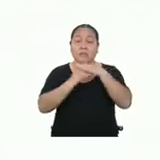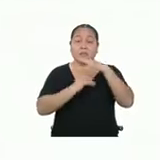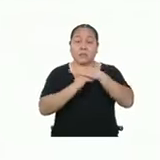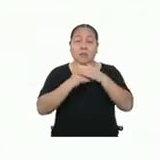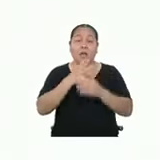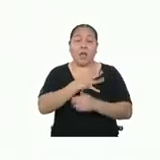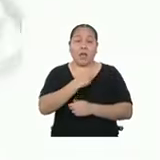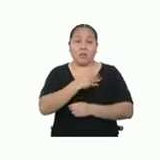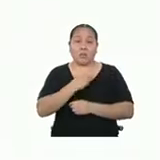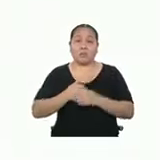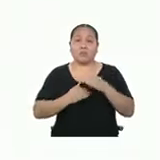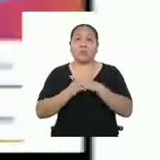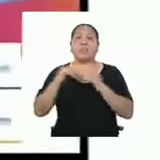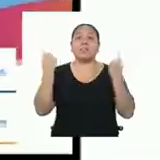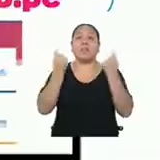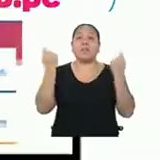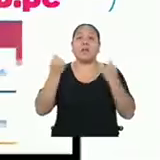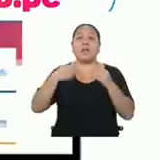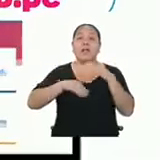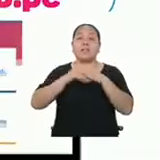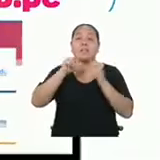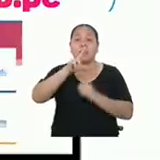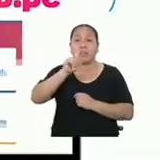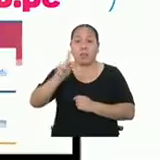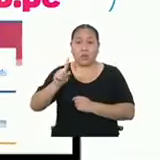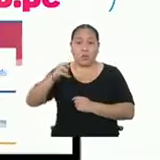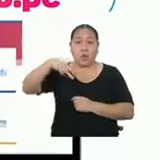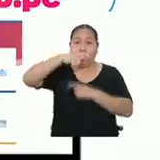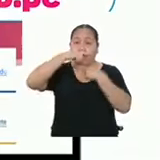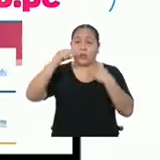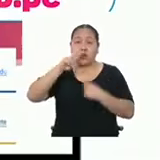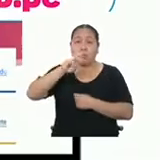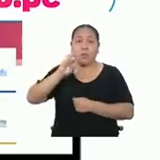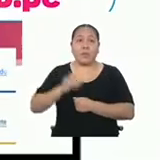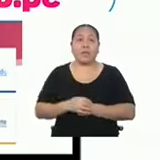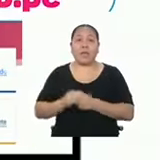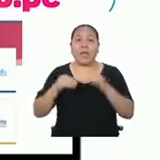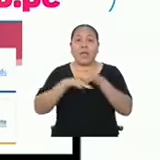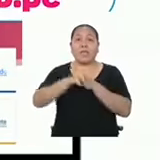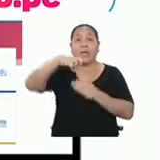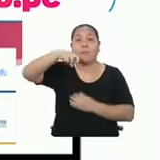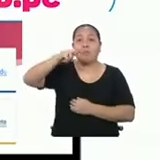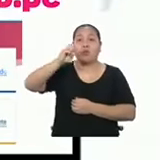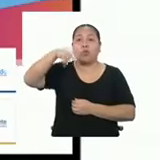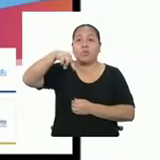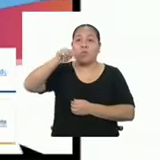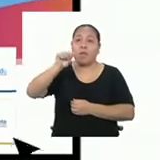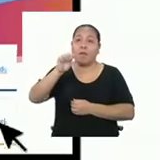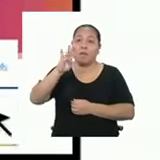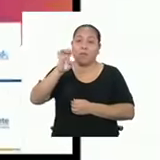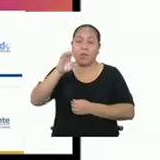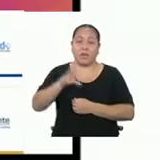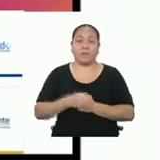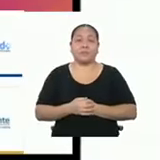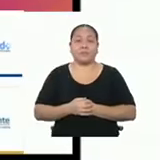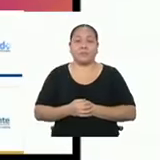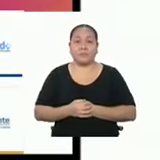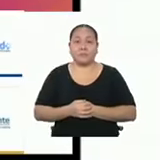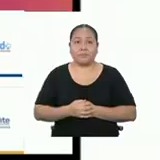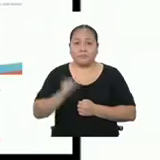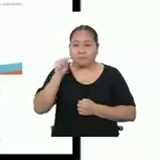de 2020 Mayor información ingresa a www.pronavec.gov.pe